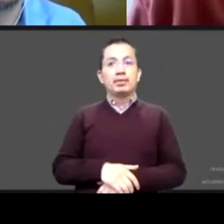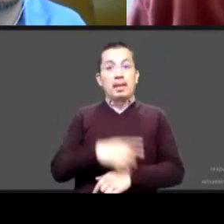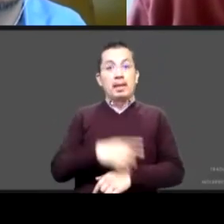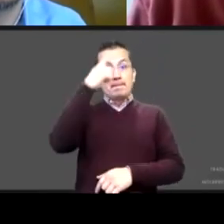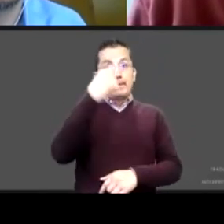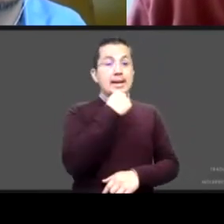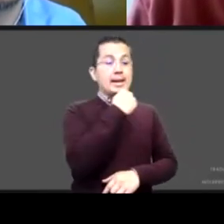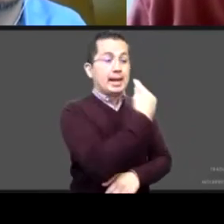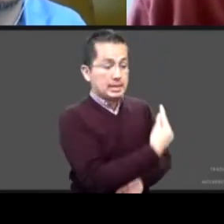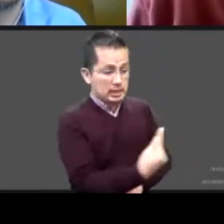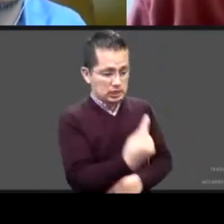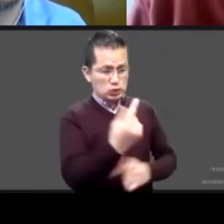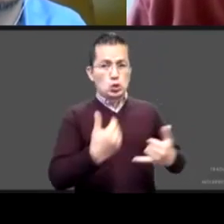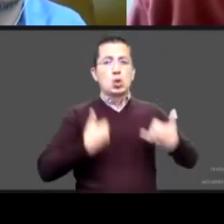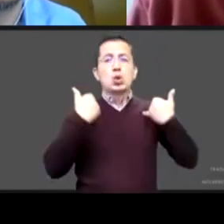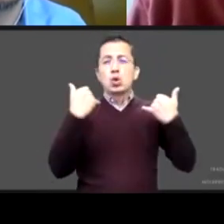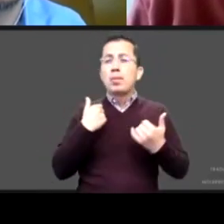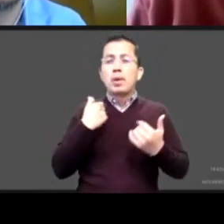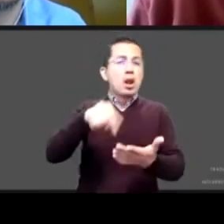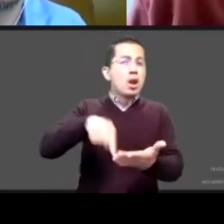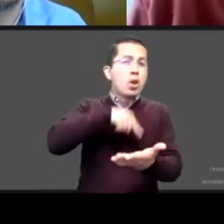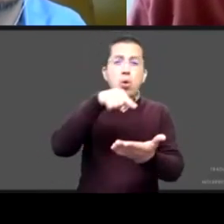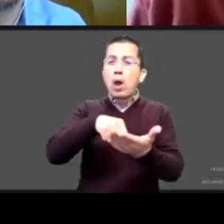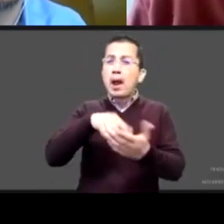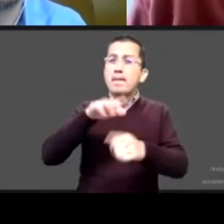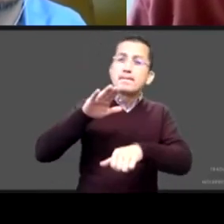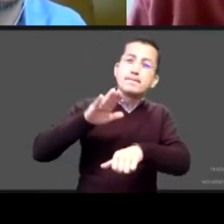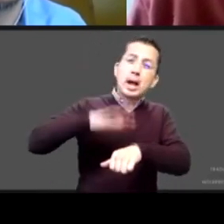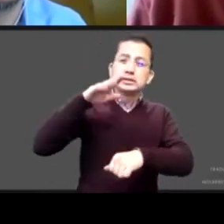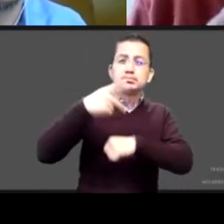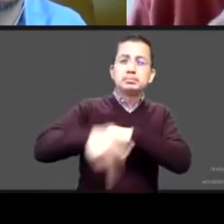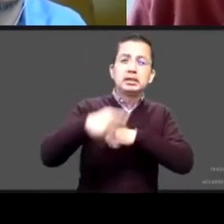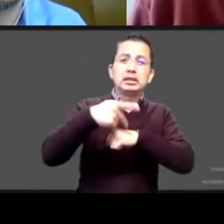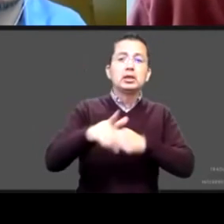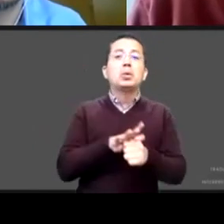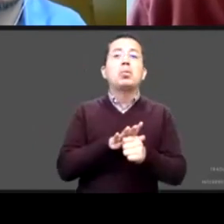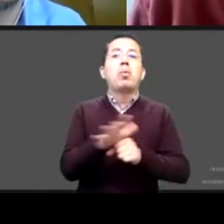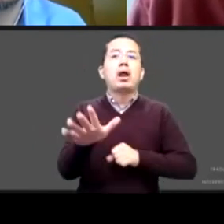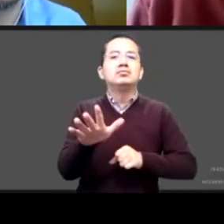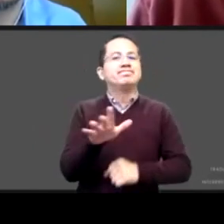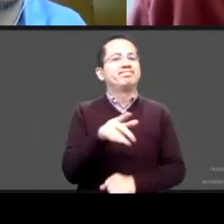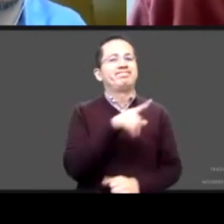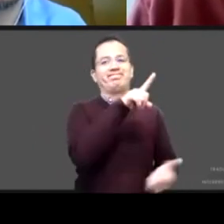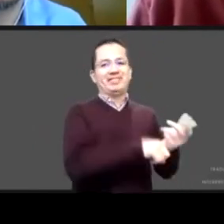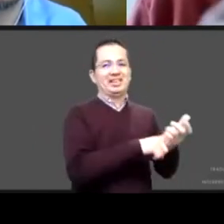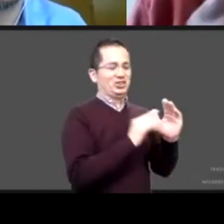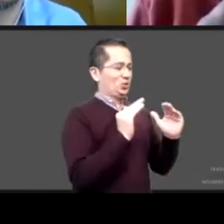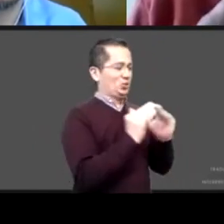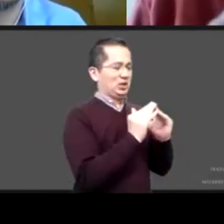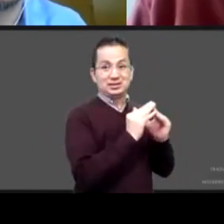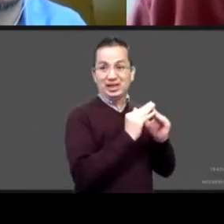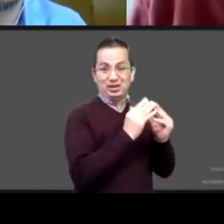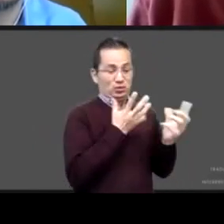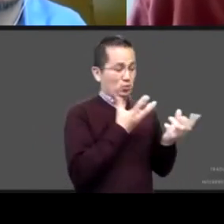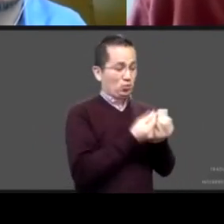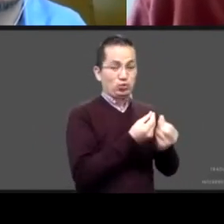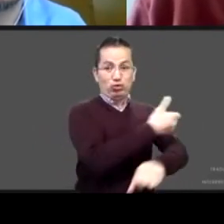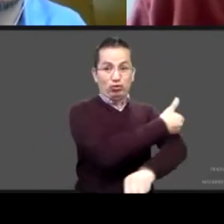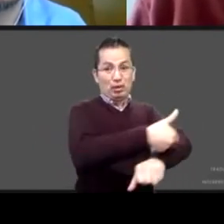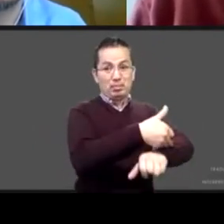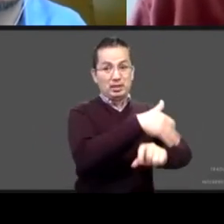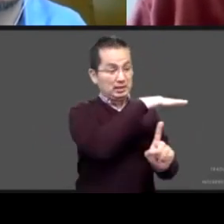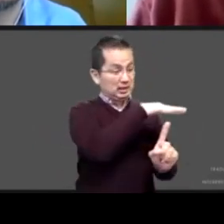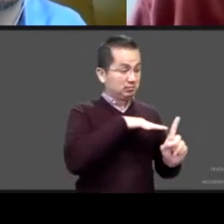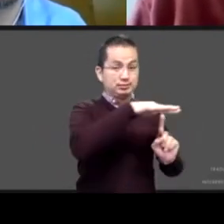niños, niñas y adolescentes justamente está en la familia, en sus hogares. Y este es un tema de